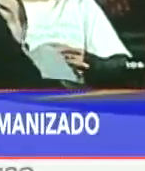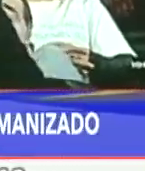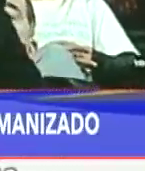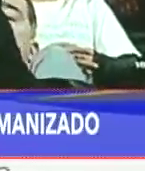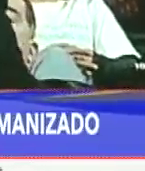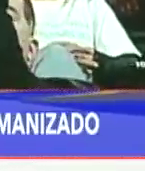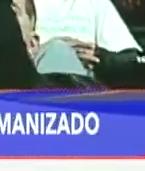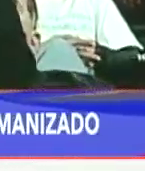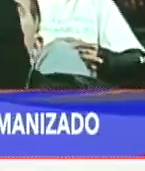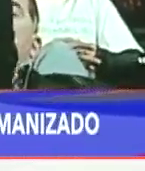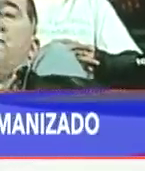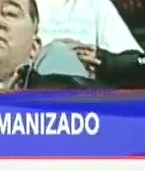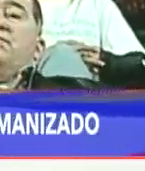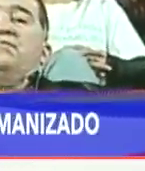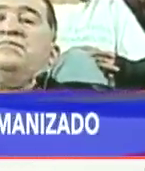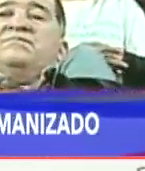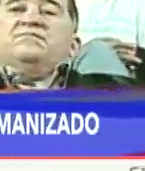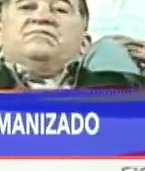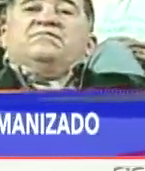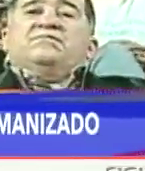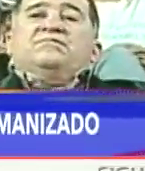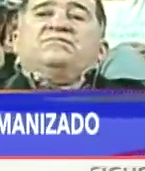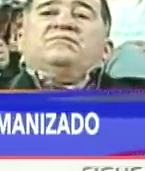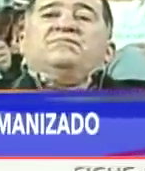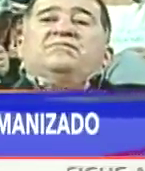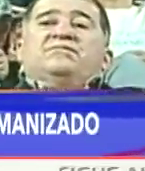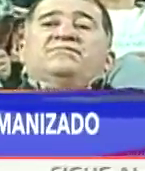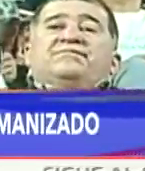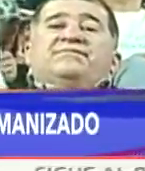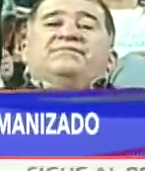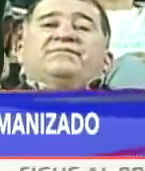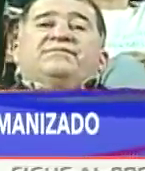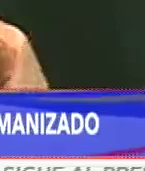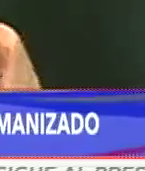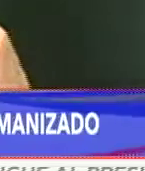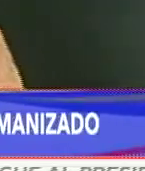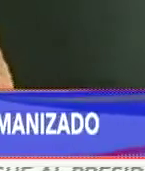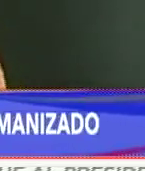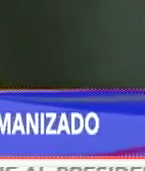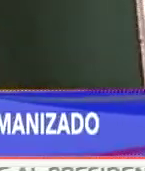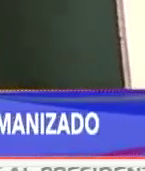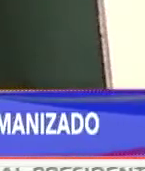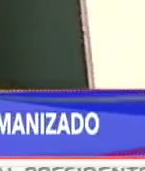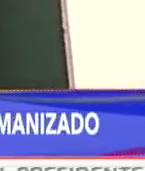Porque amamantó al libertador de América.